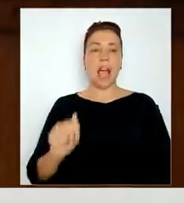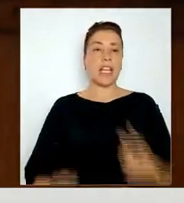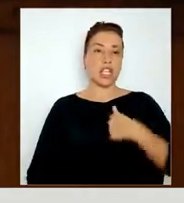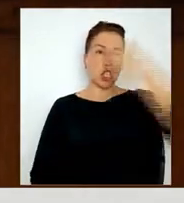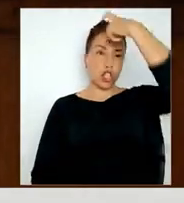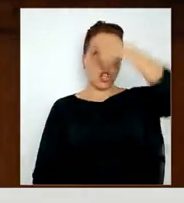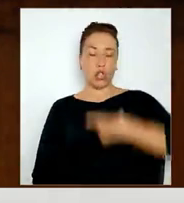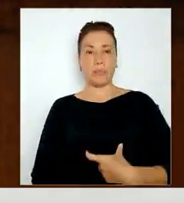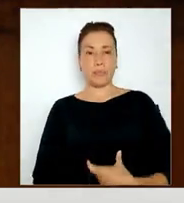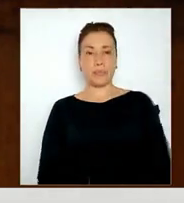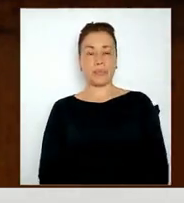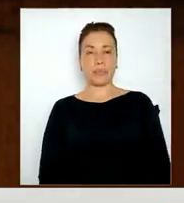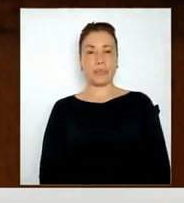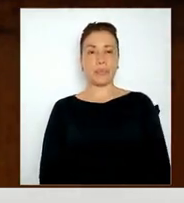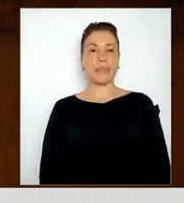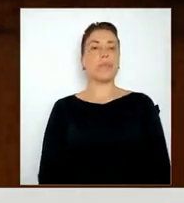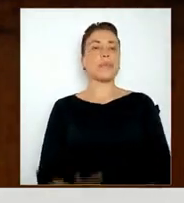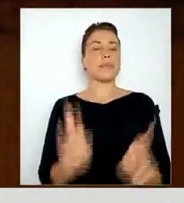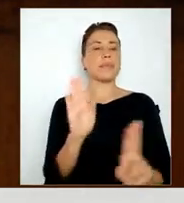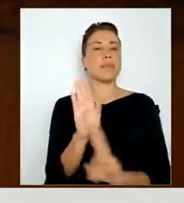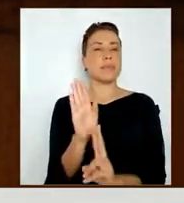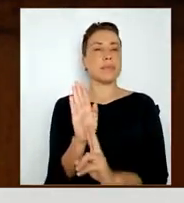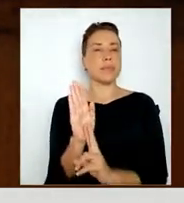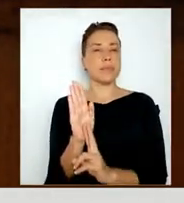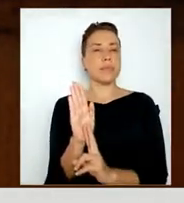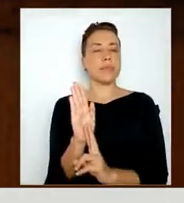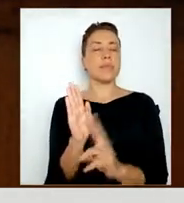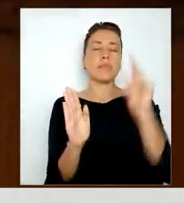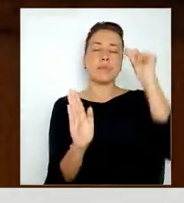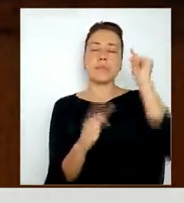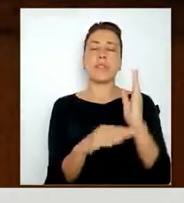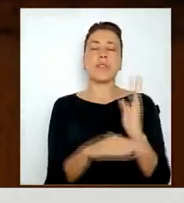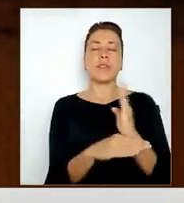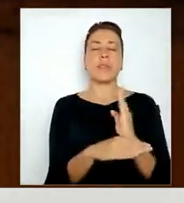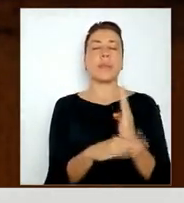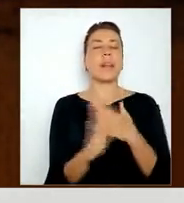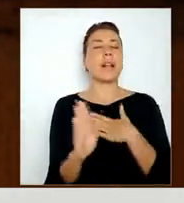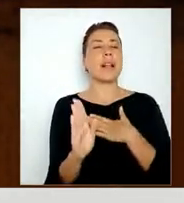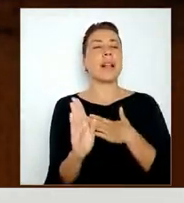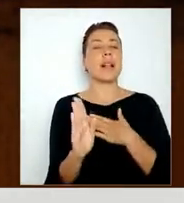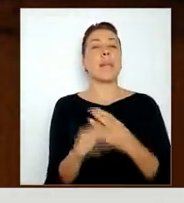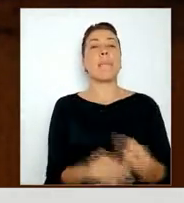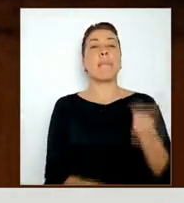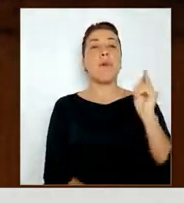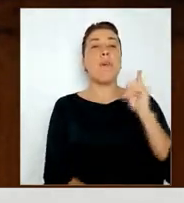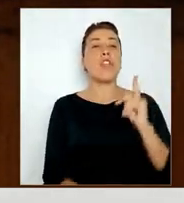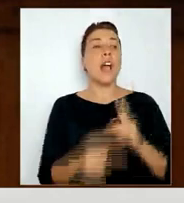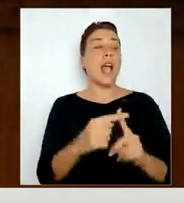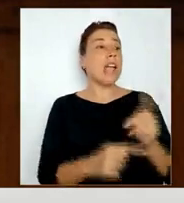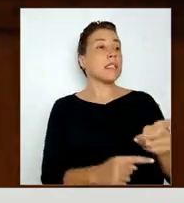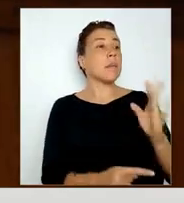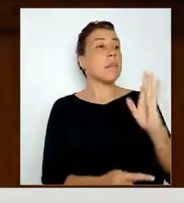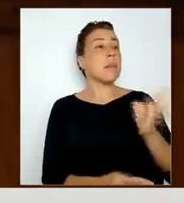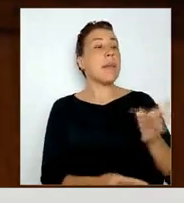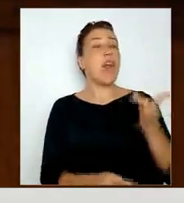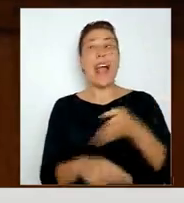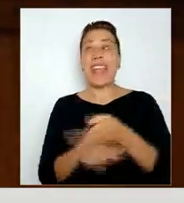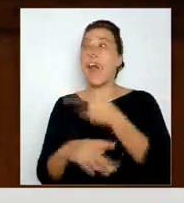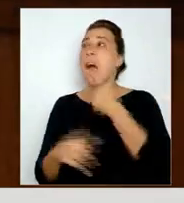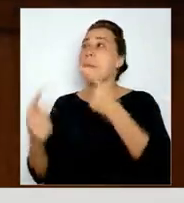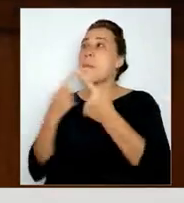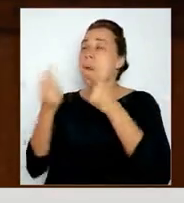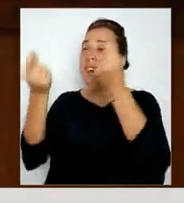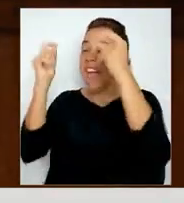constancias reglamentarias la idea matriz consiste en impedir condicionar las rendiciones de evaluaciones y la entrega de títulos